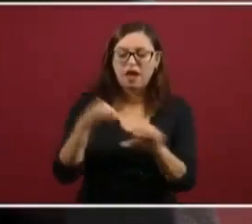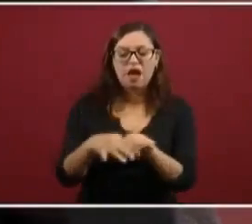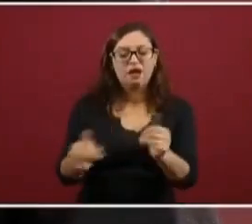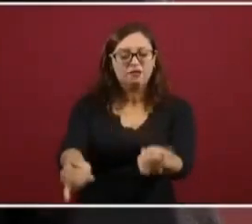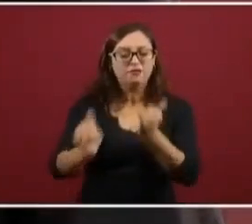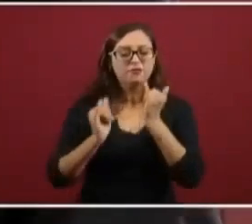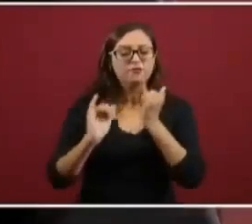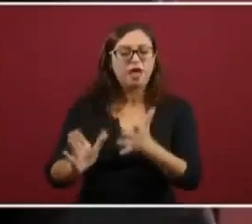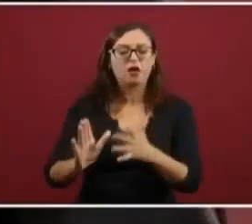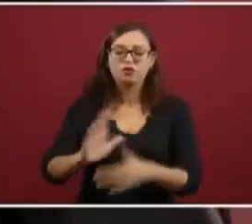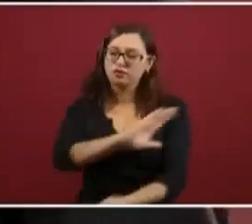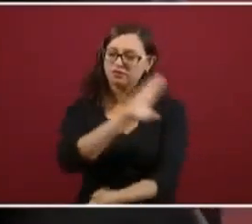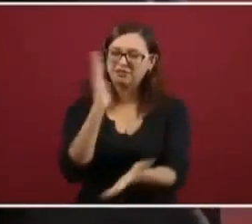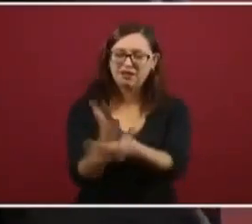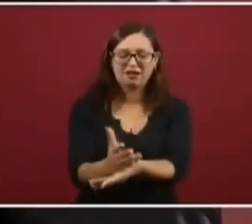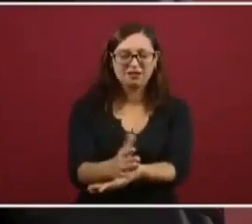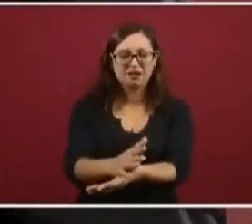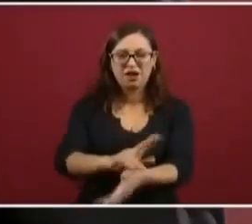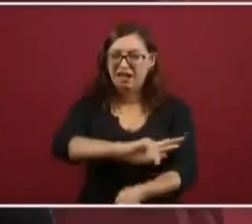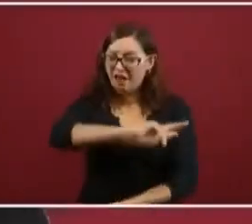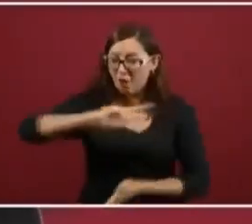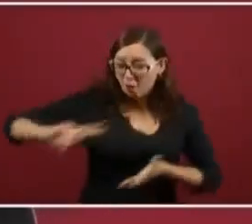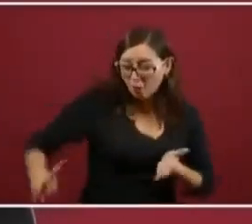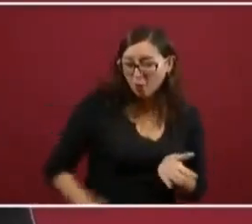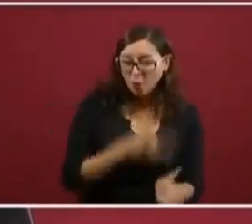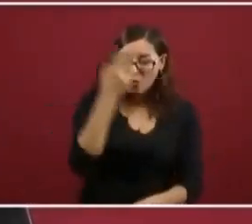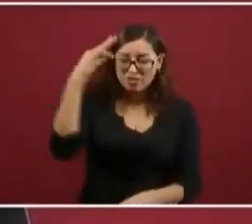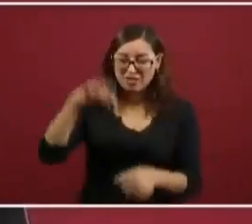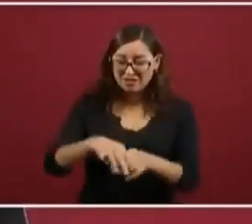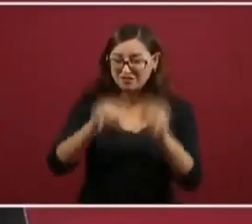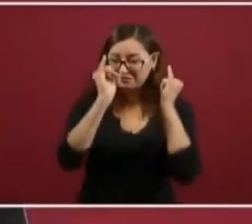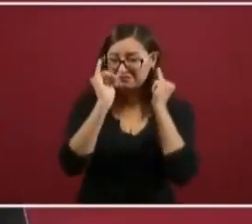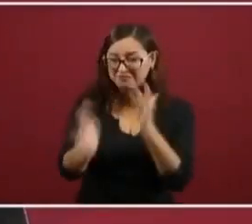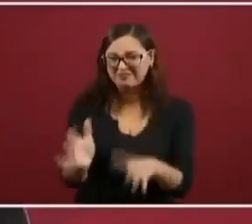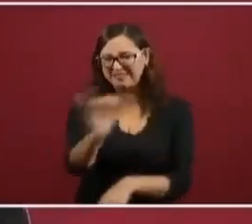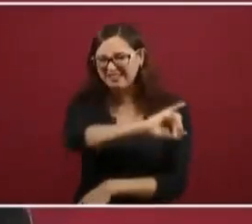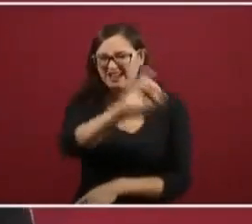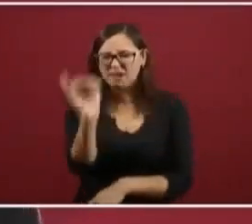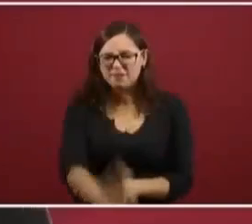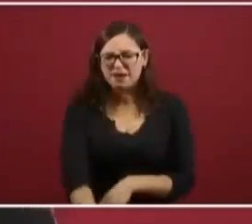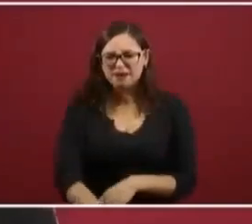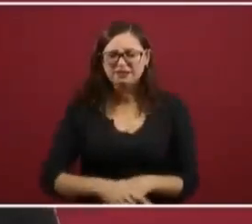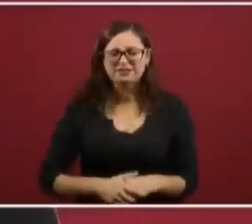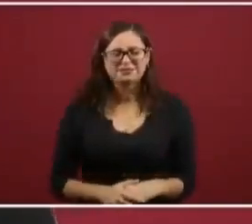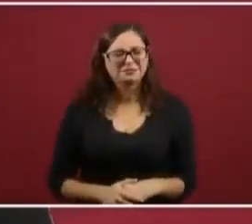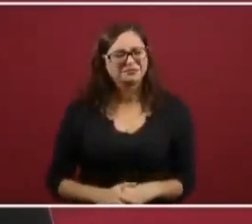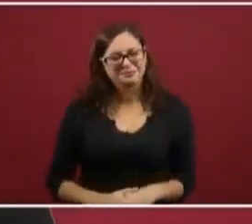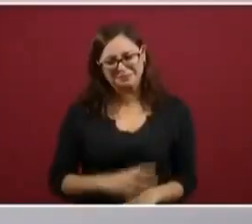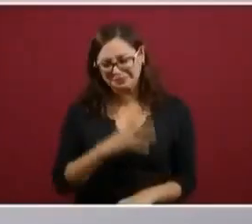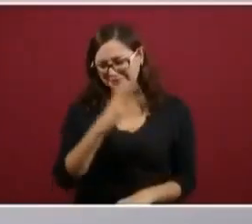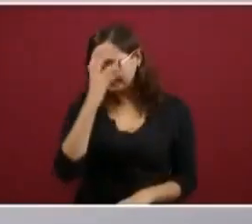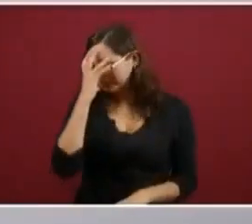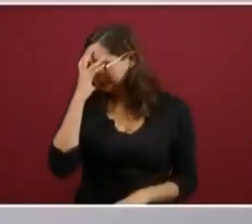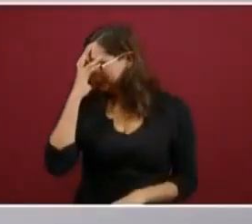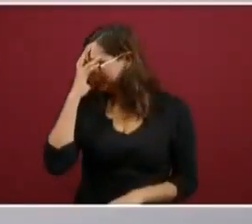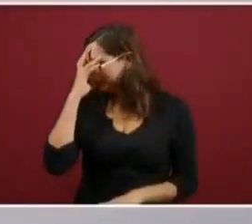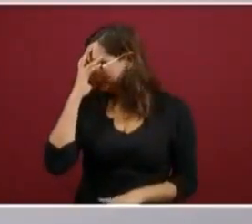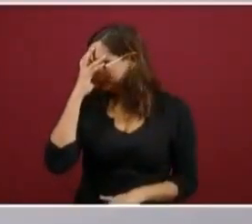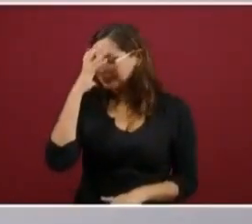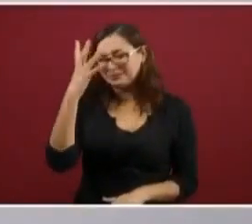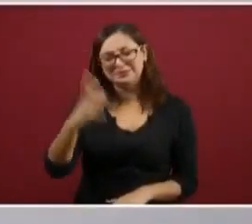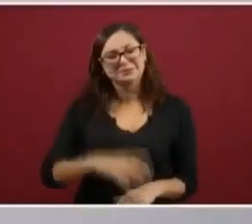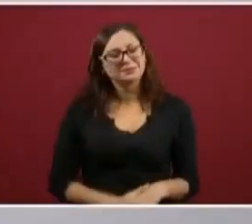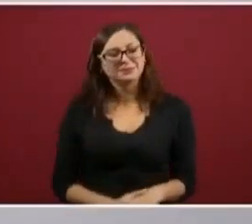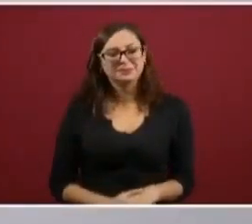electorales nunca más un fraude electoral una vergüenza México